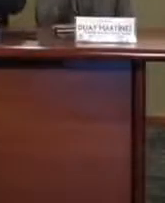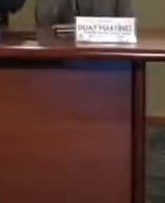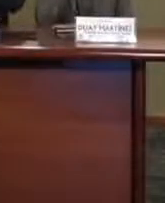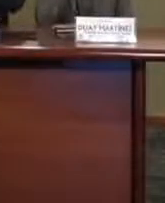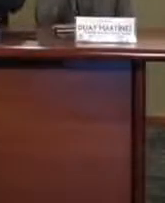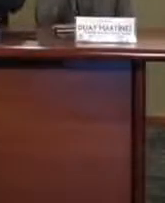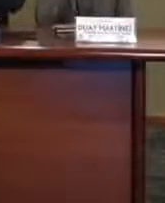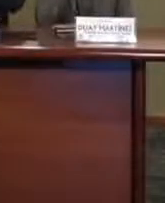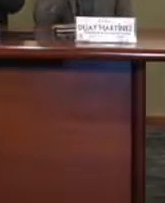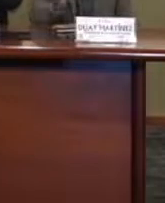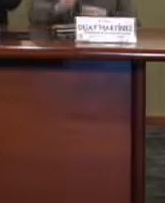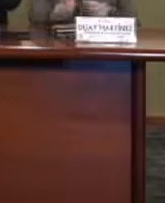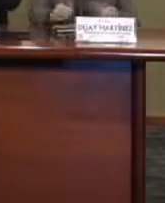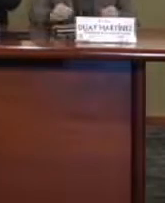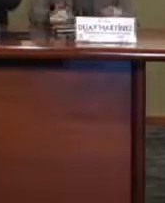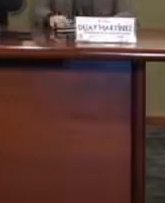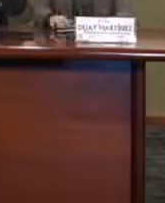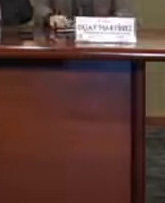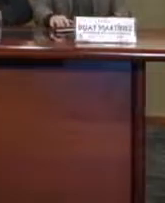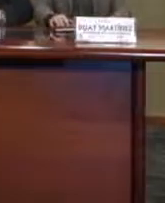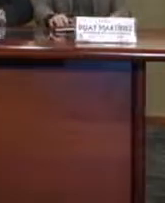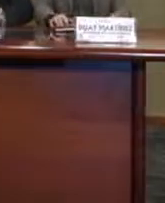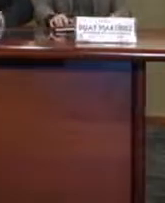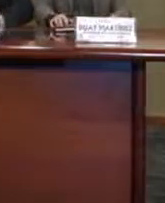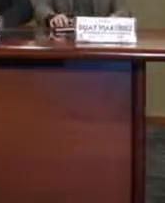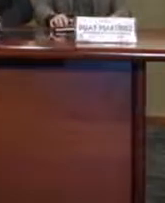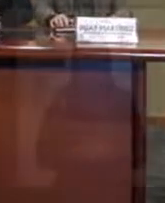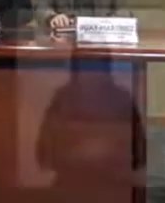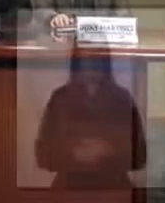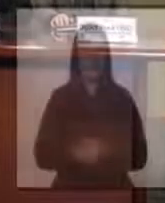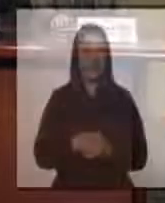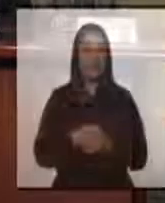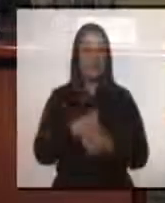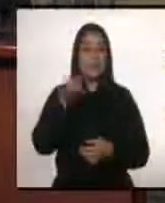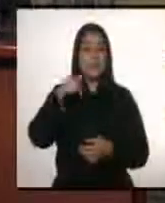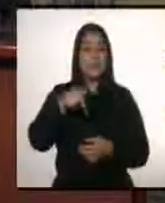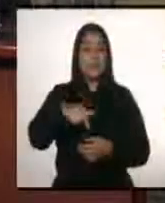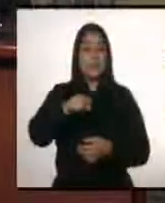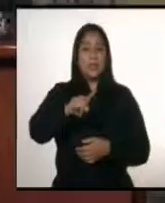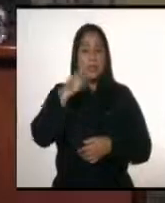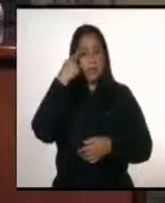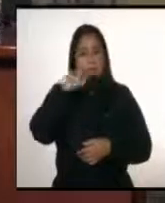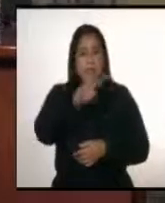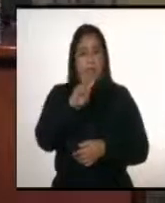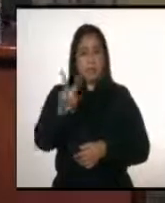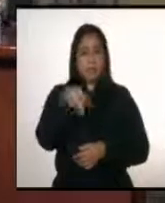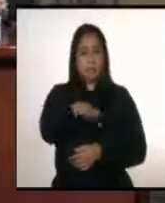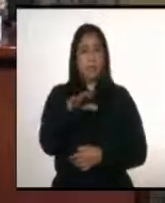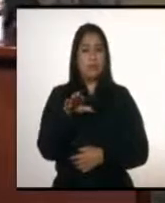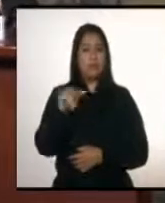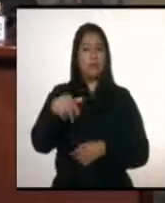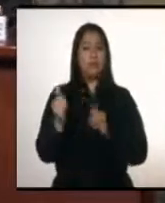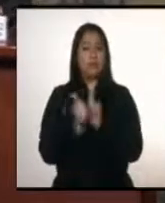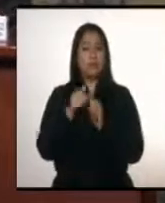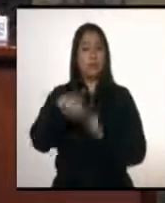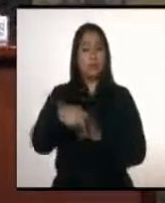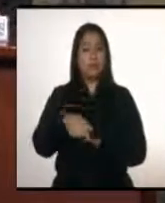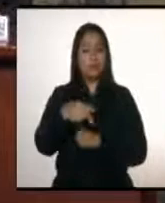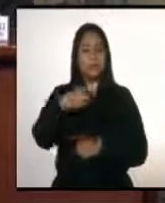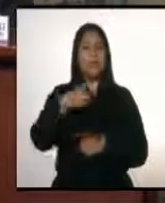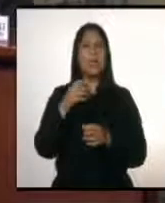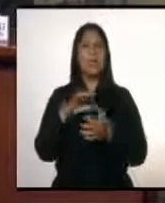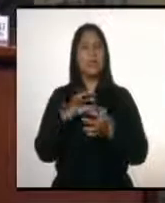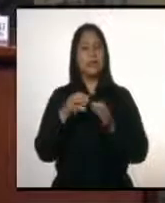Buenas noches, Guatemala. En este jueves 22 de marzo agradecemos que nos acompañe en esta cadena nacional de radio y